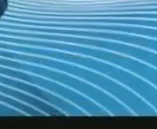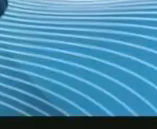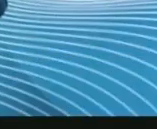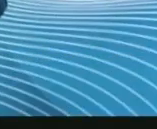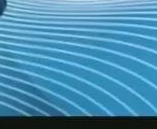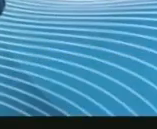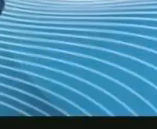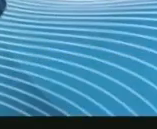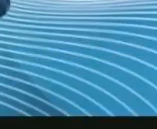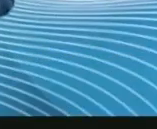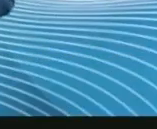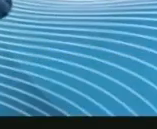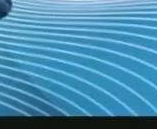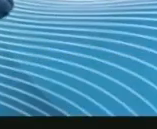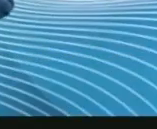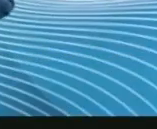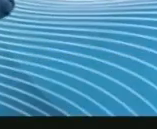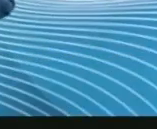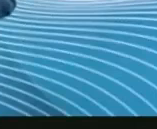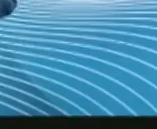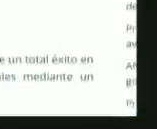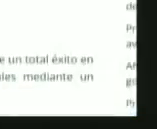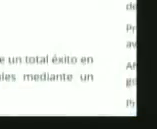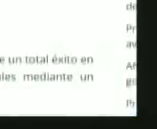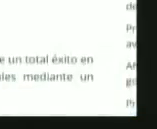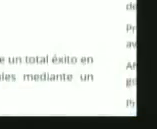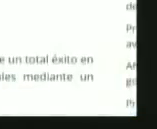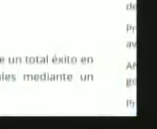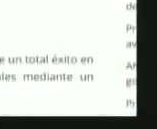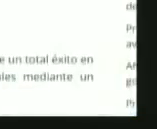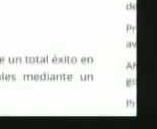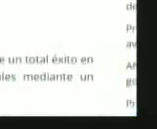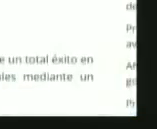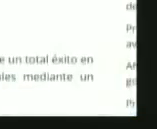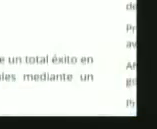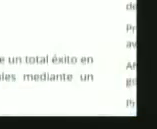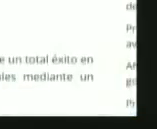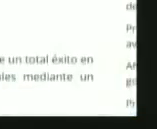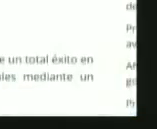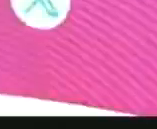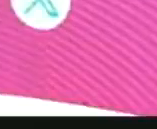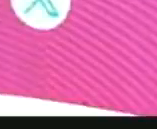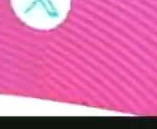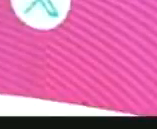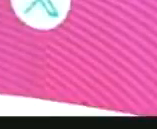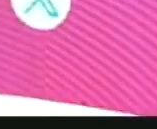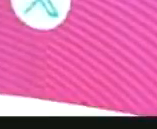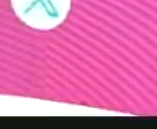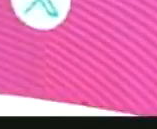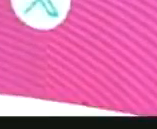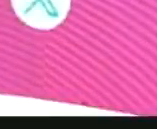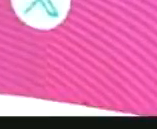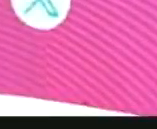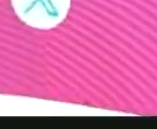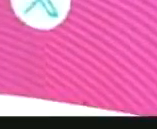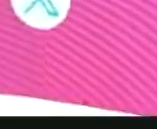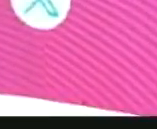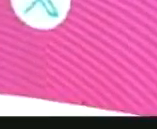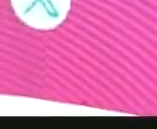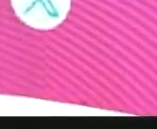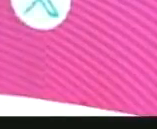gran cacique huaicaipuro en tocorón va la primera fase que ya